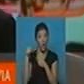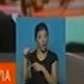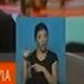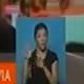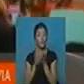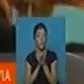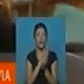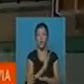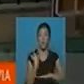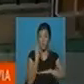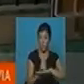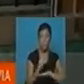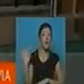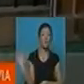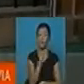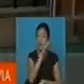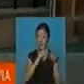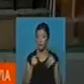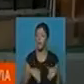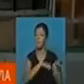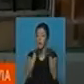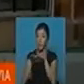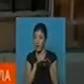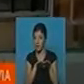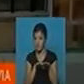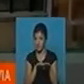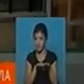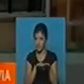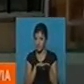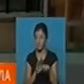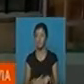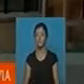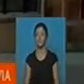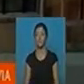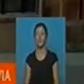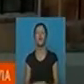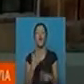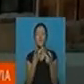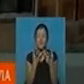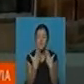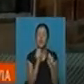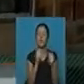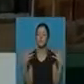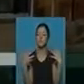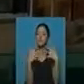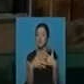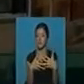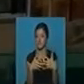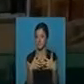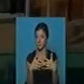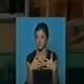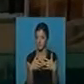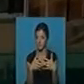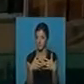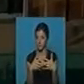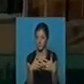a que gobernó y gobierna para todos y logró eso, esa especie de unión, si se quiere, por lo menos terminar con la unión por el espanto que había en la oposición, y